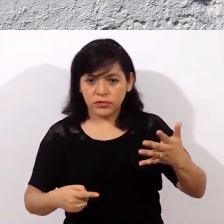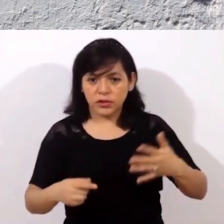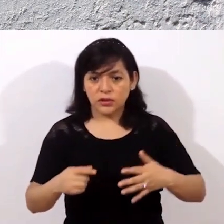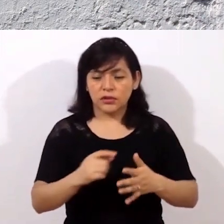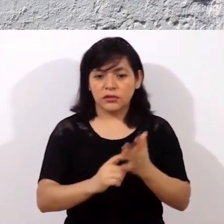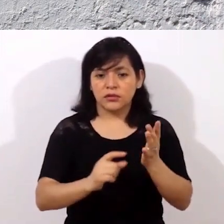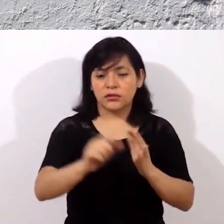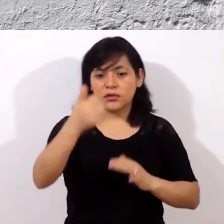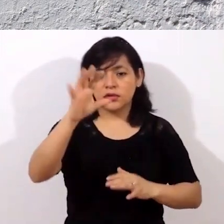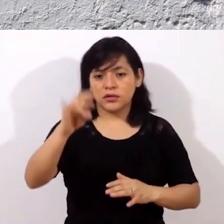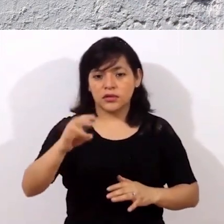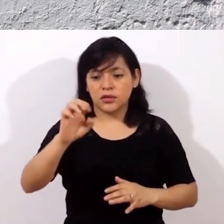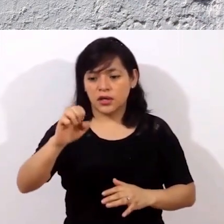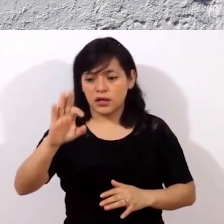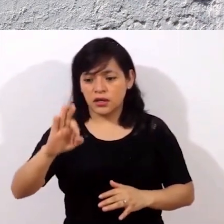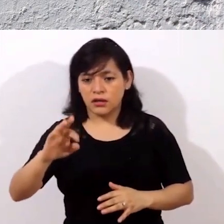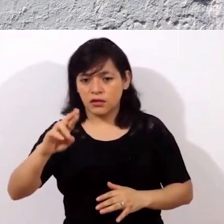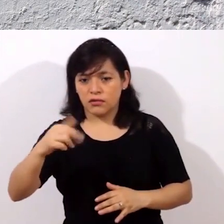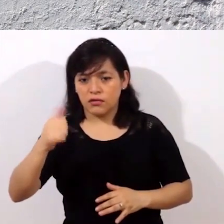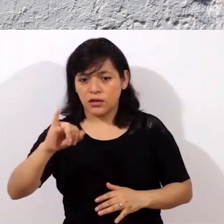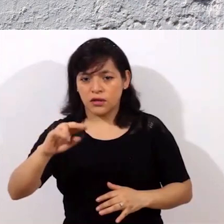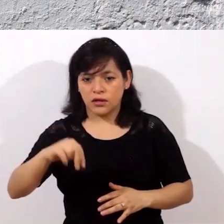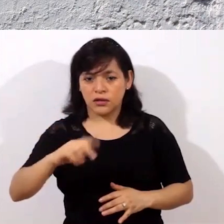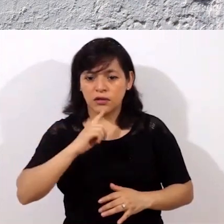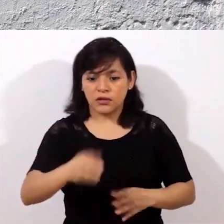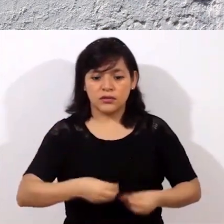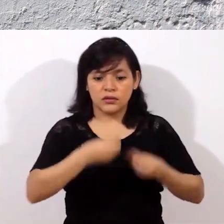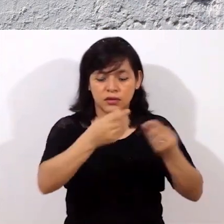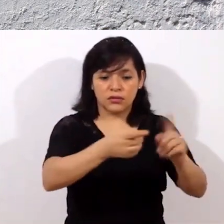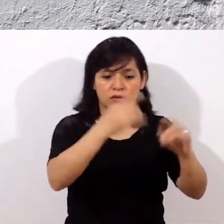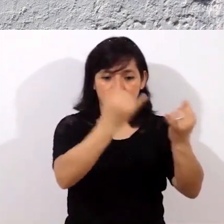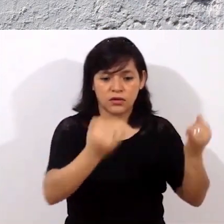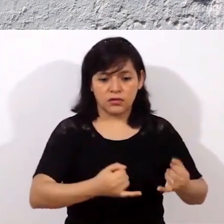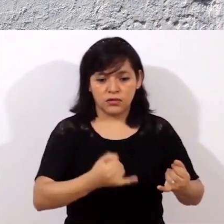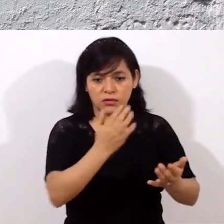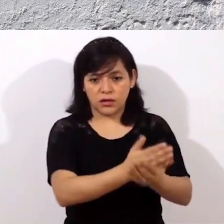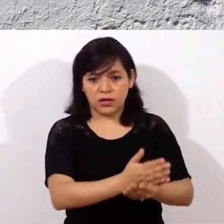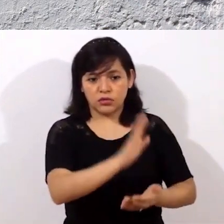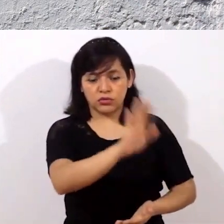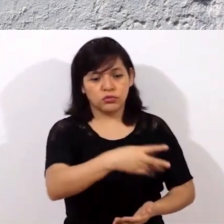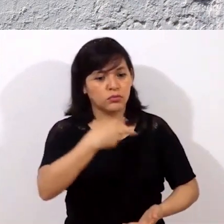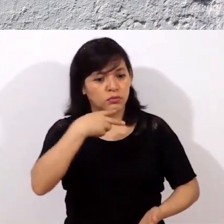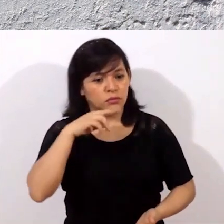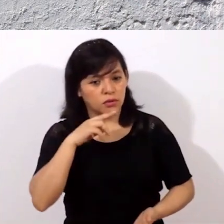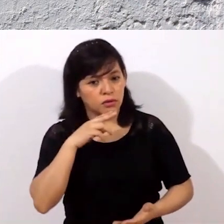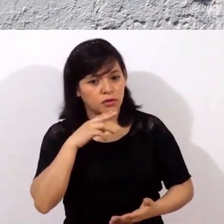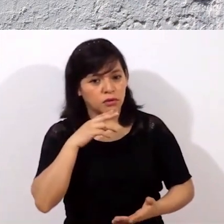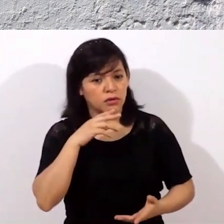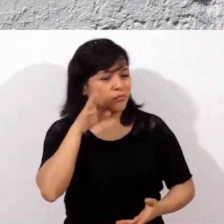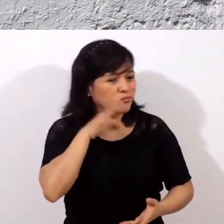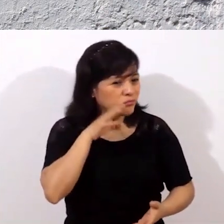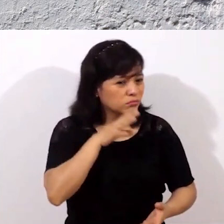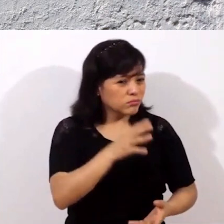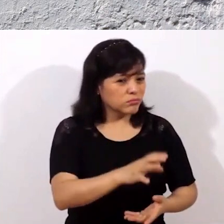ídolos, déjalo. Su bebida se corrompió, fornicación sin cesar, sus príncipes amaron lo